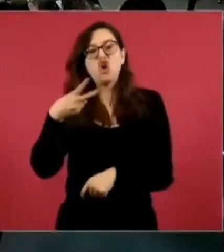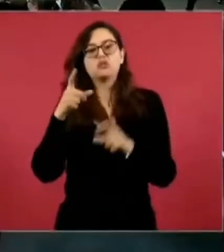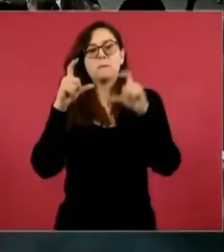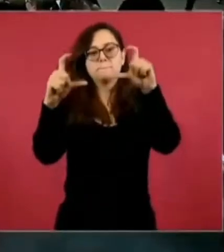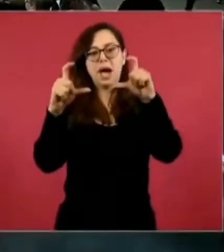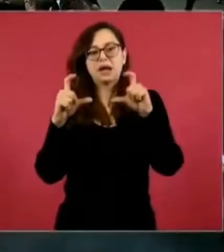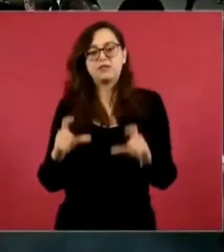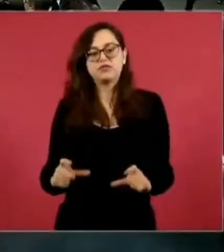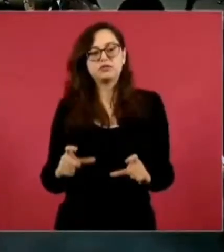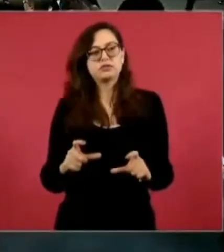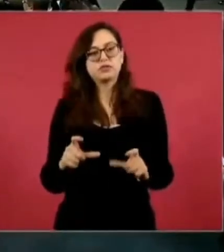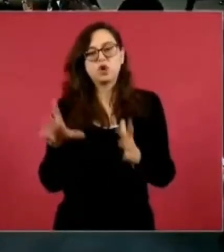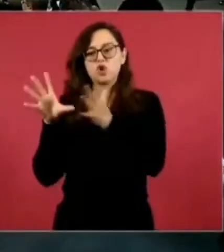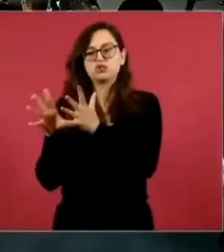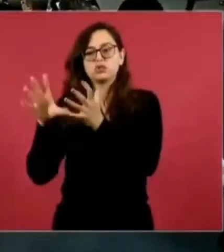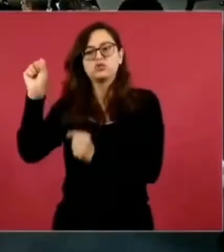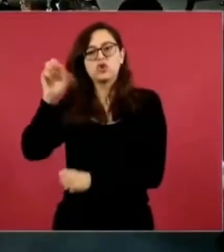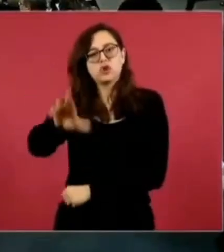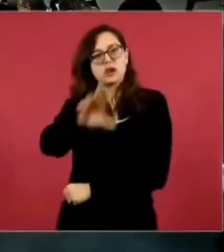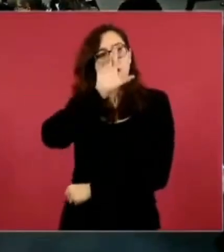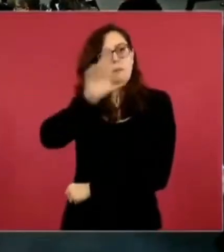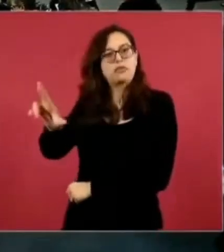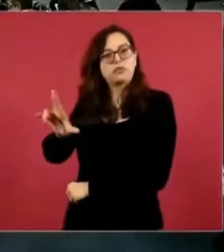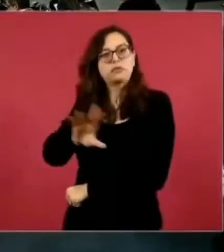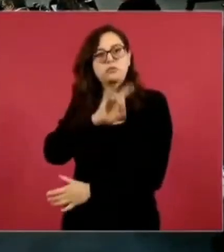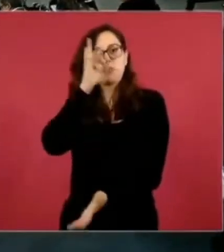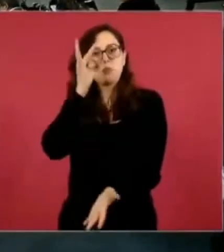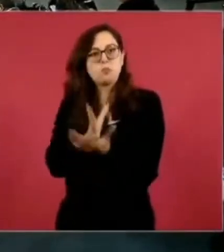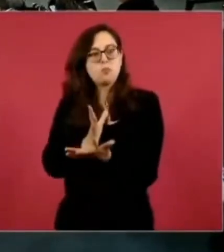es el respeto a nuestra soberanía